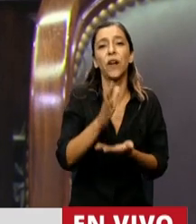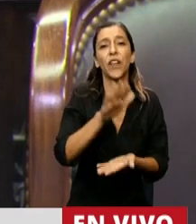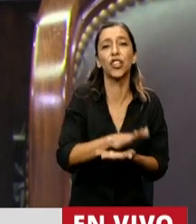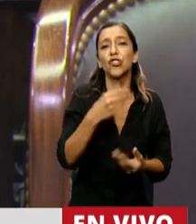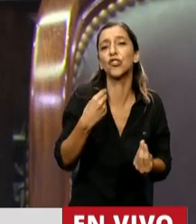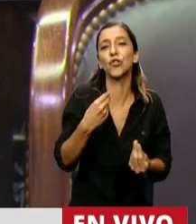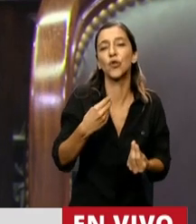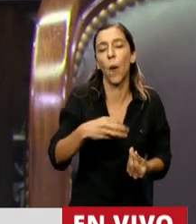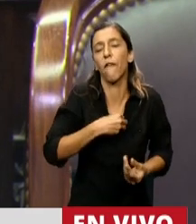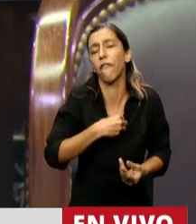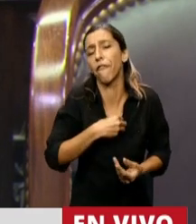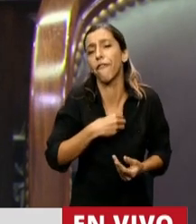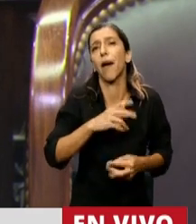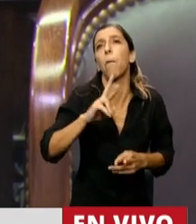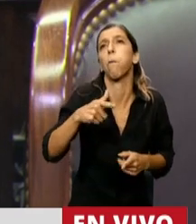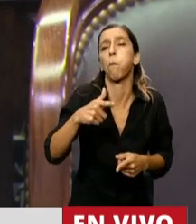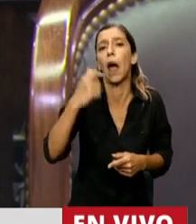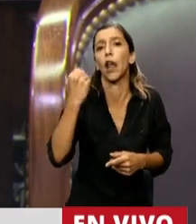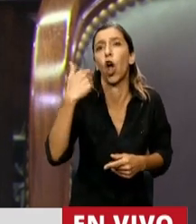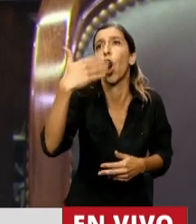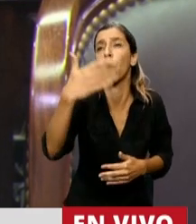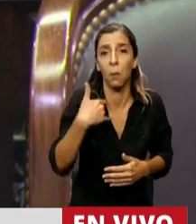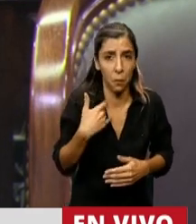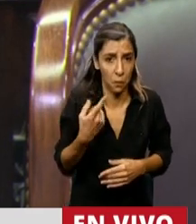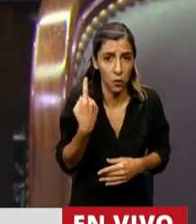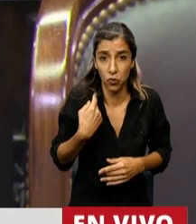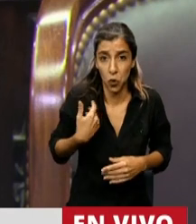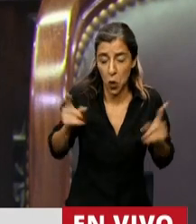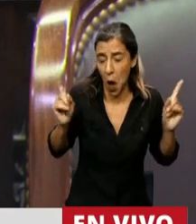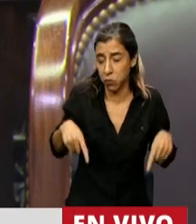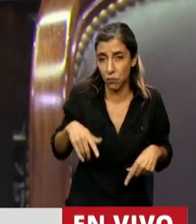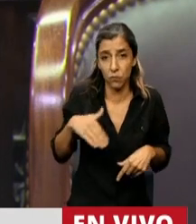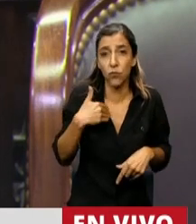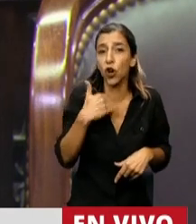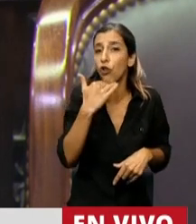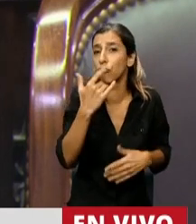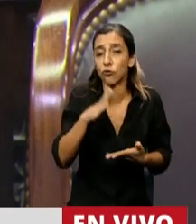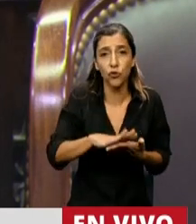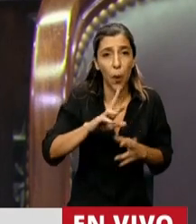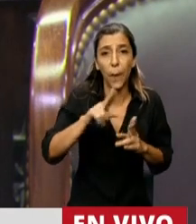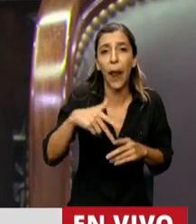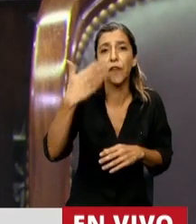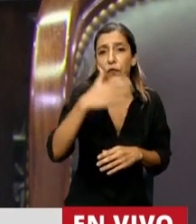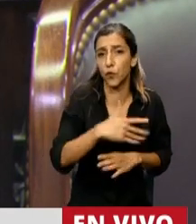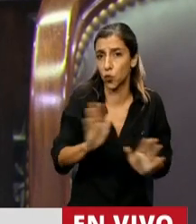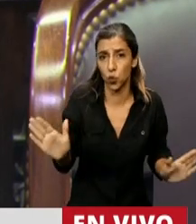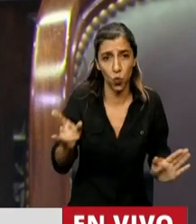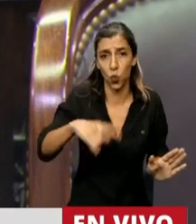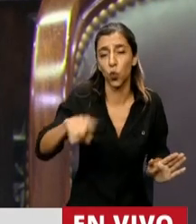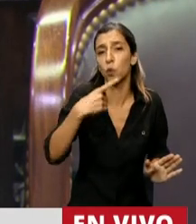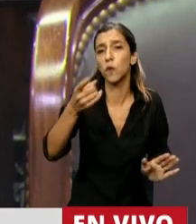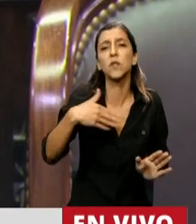que de un plan económico que no conocemos, cuyas variables ignoramos a futuro. Nos dicen que van a superar